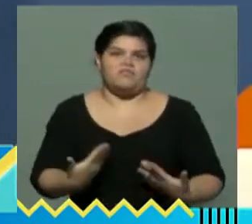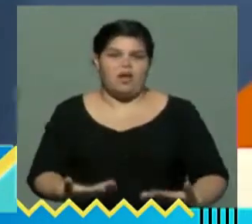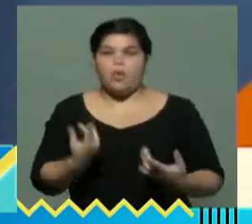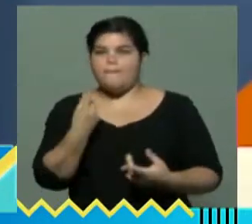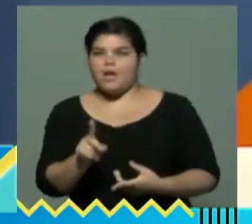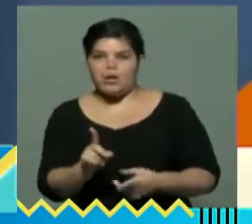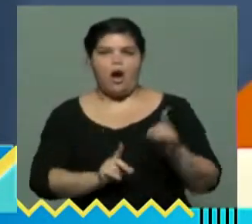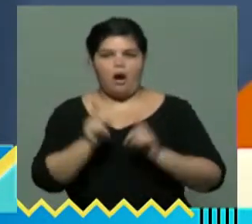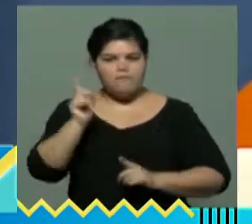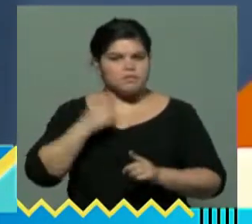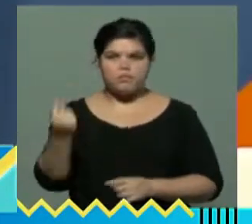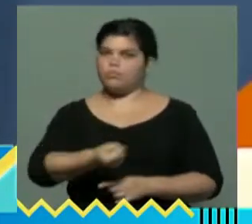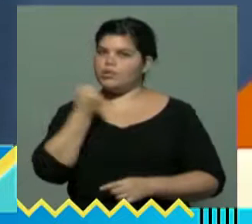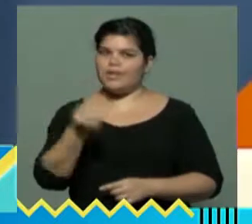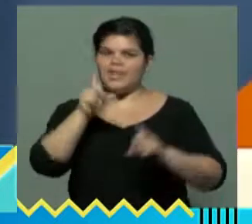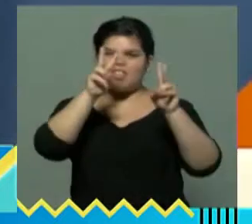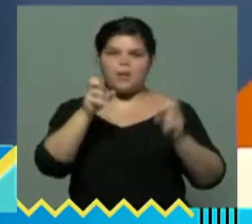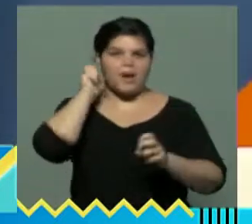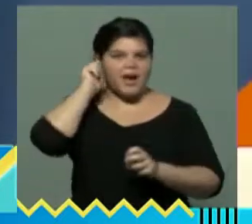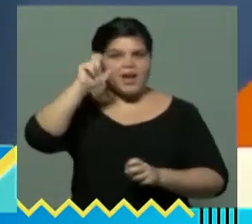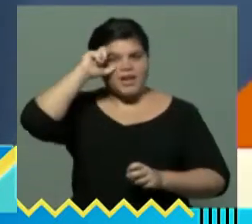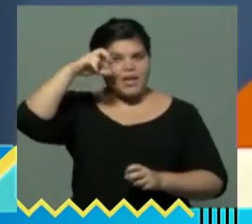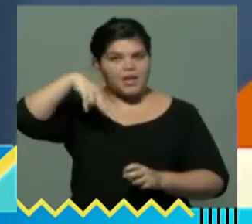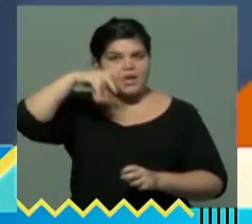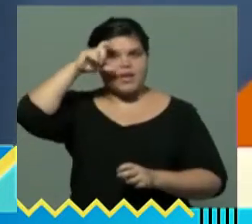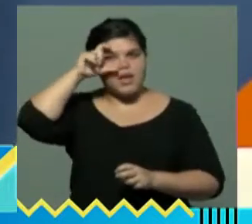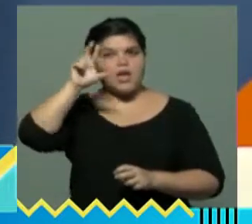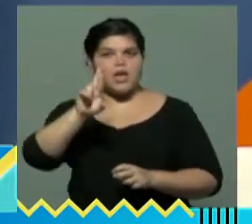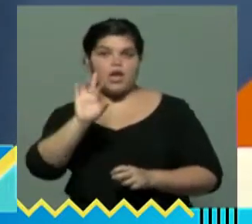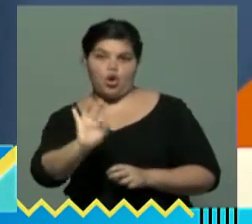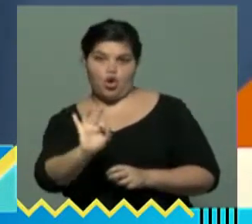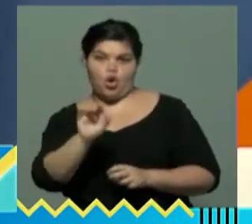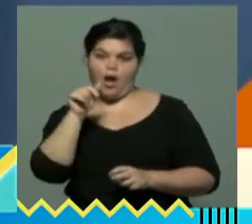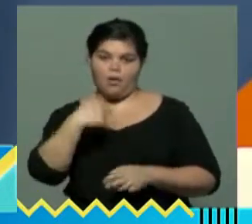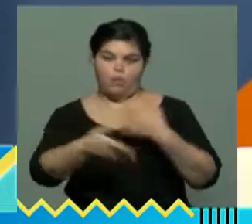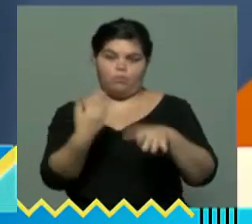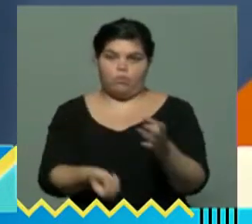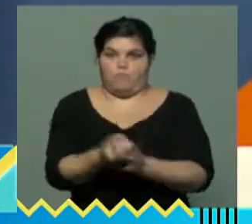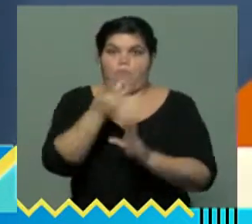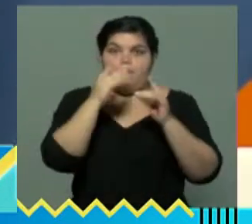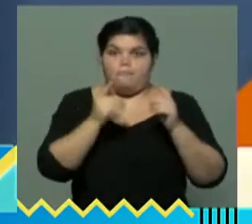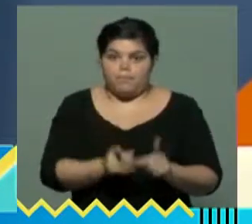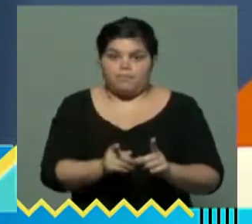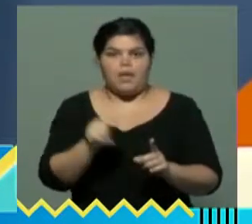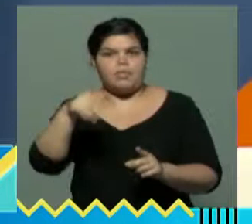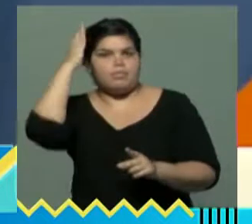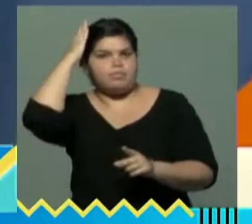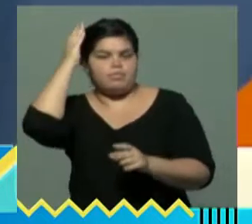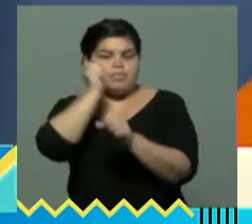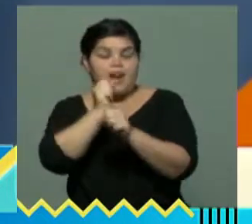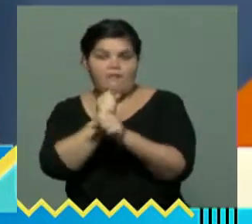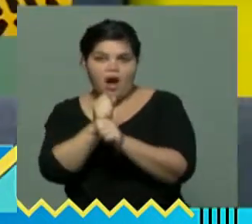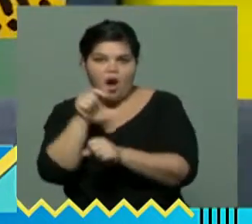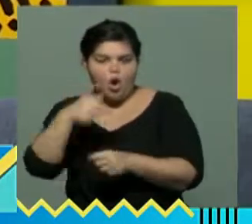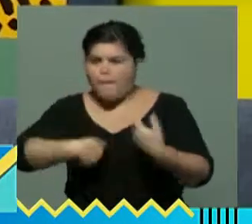y en el tema de género es gravísimo, hoy en día está aflorando un montón, y en el tema del empleo es algo que ir incluso mucho más a fondo, porque es como dice